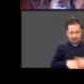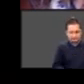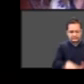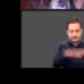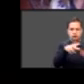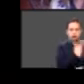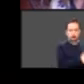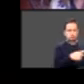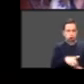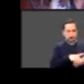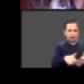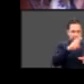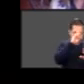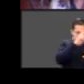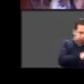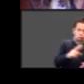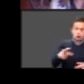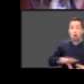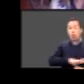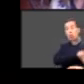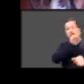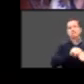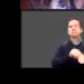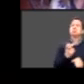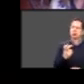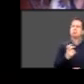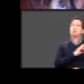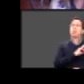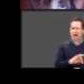una realidad la que sigue por favor